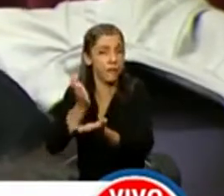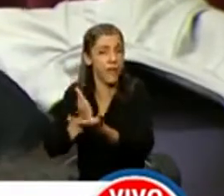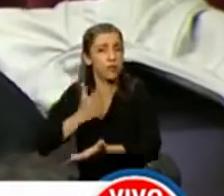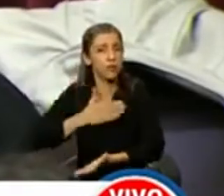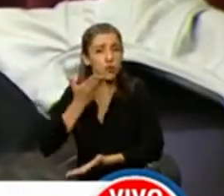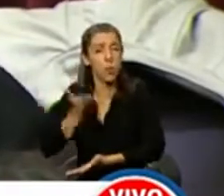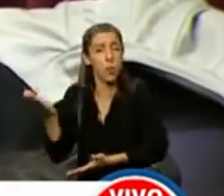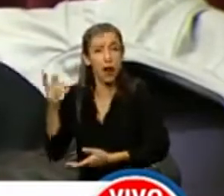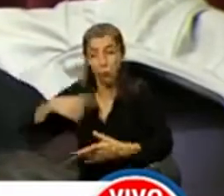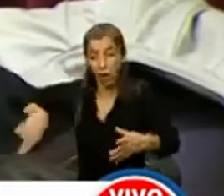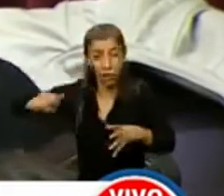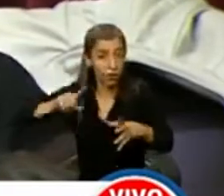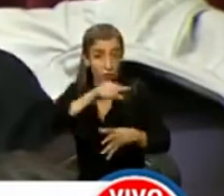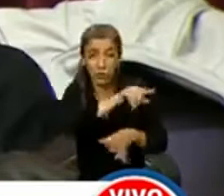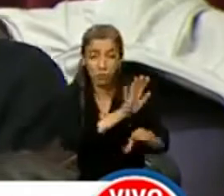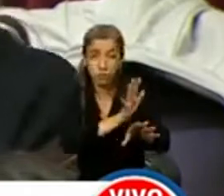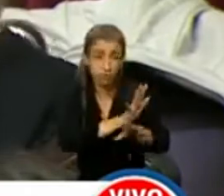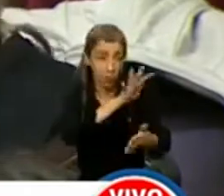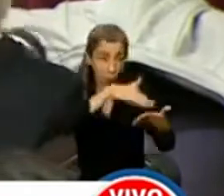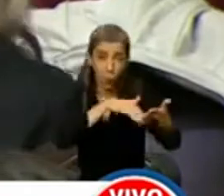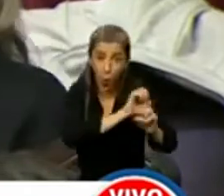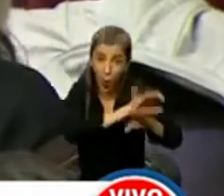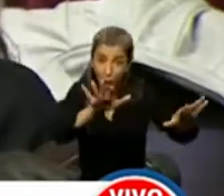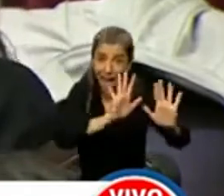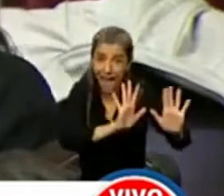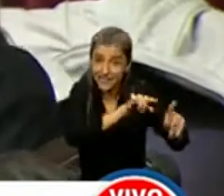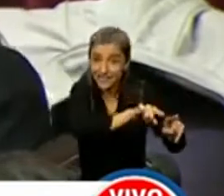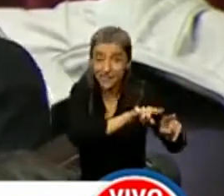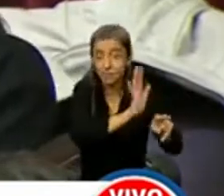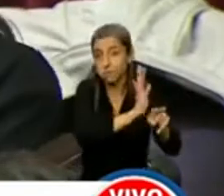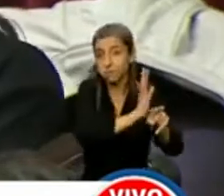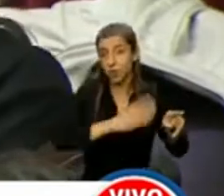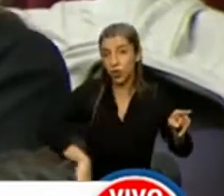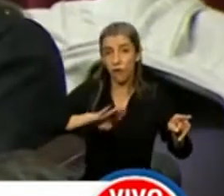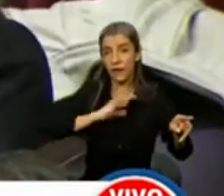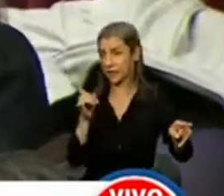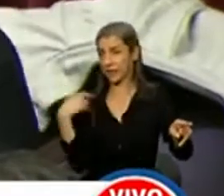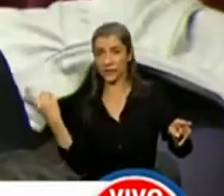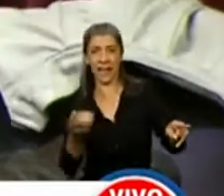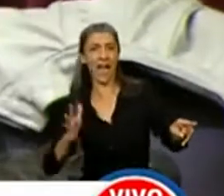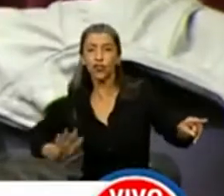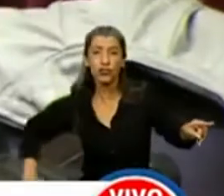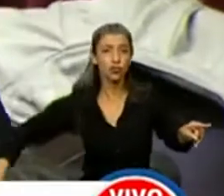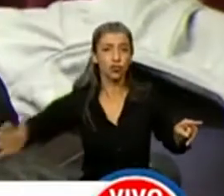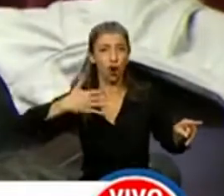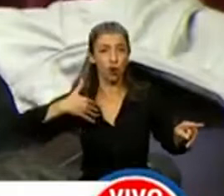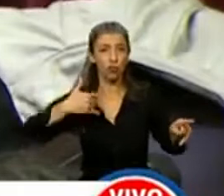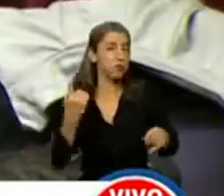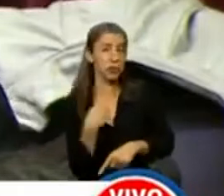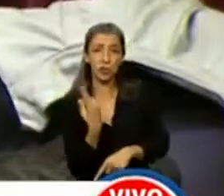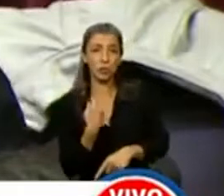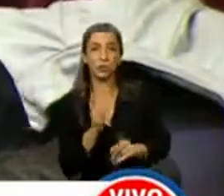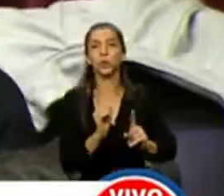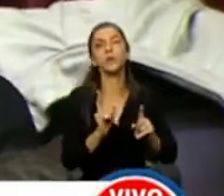el diputado Espert con estos agravios. Y ¿sabe qué, señor presidente? Nosotros no marchamos con los antivacunas